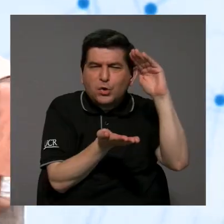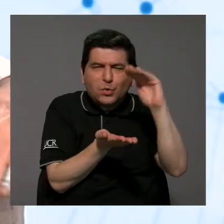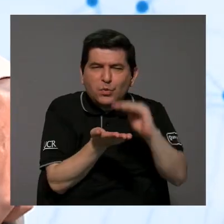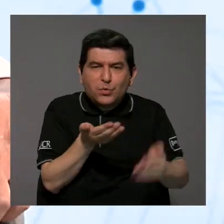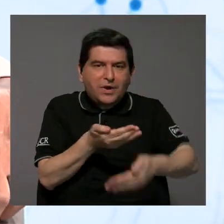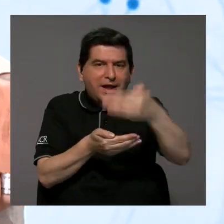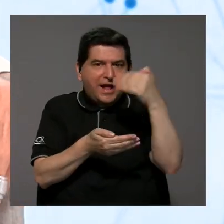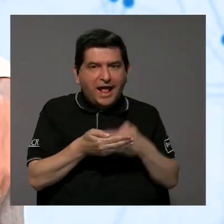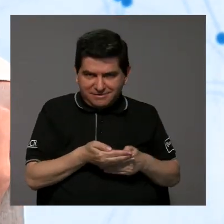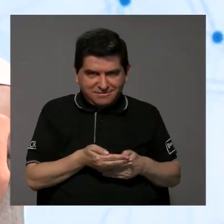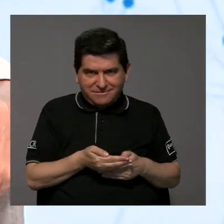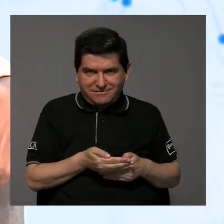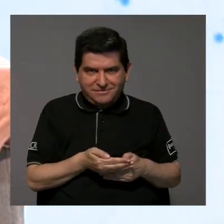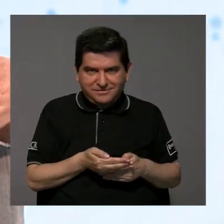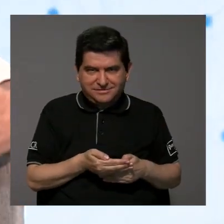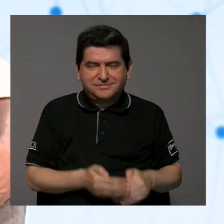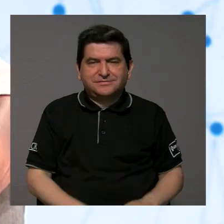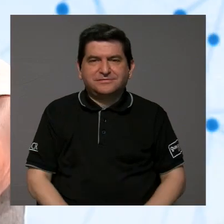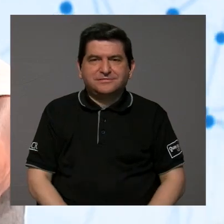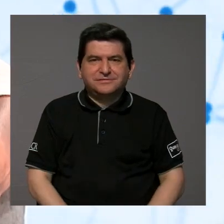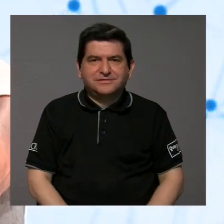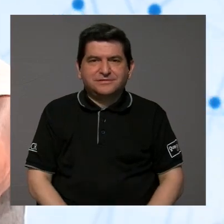redujo mucho antes que